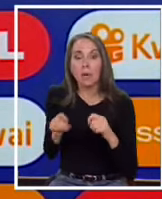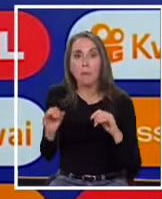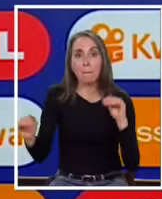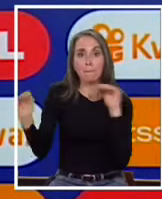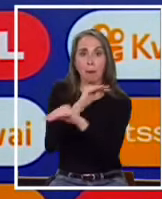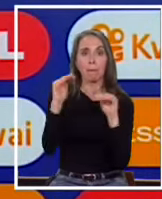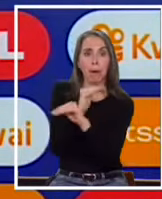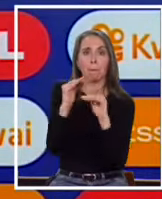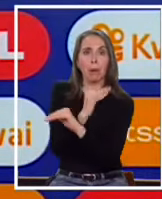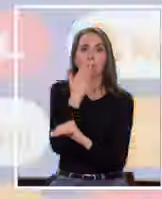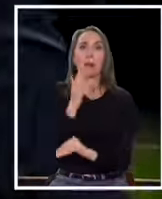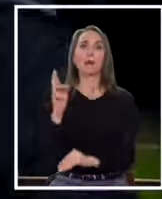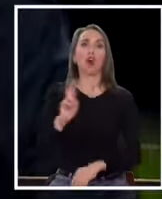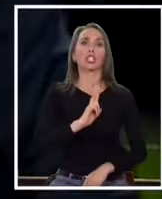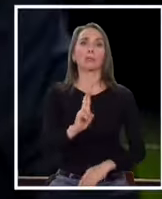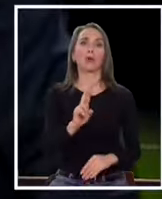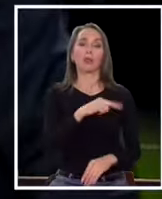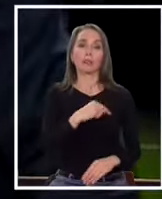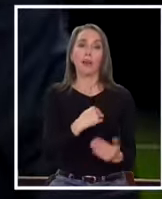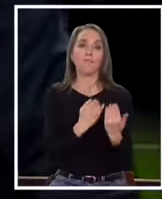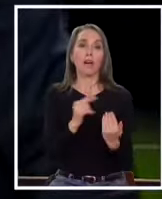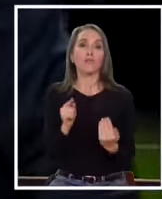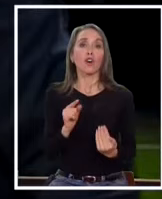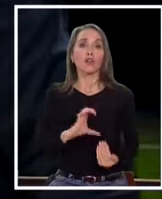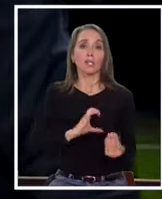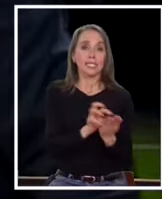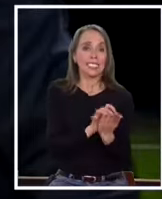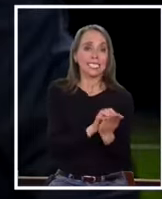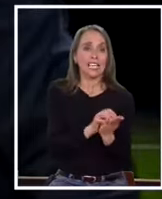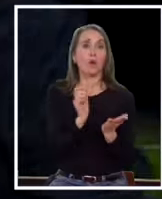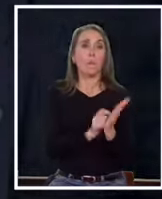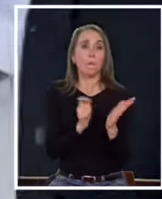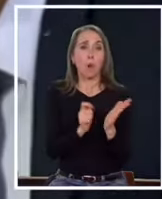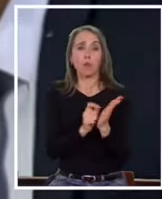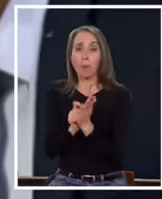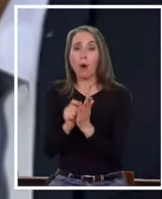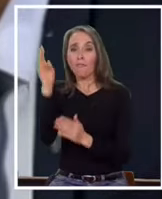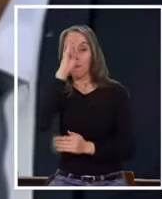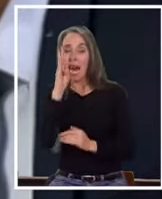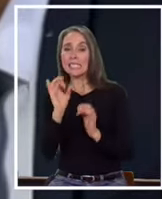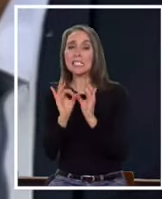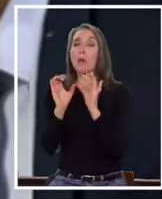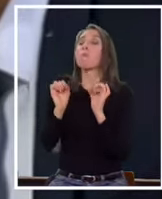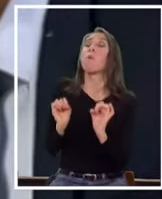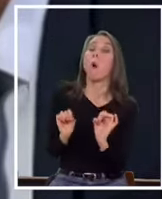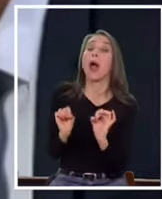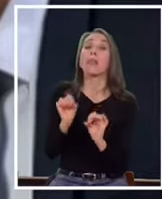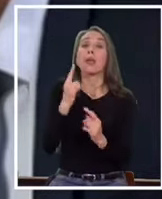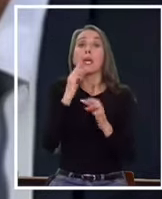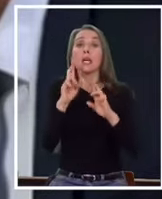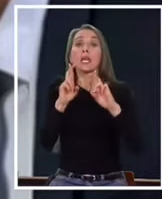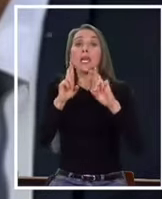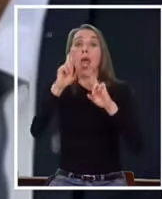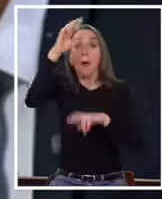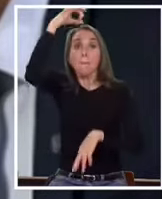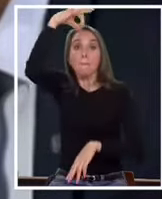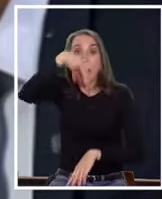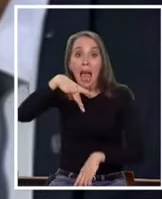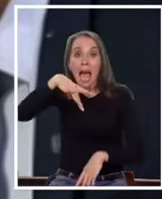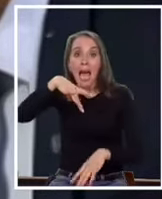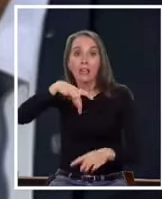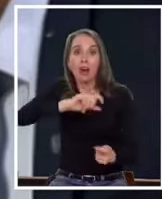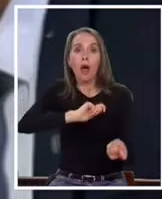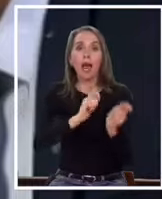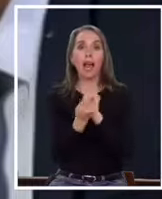certeras posible para sacar un resultado a nuestro favor. Machete y su calculadora se ponen a trabajar. Brasil asoma, pero de darse un milagro, ello podría